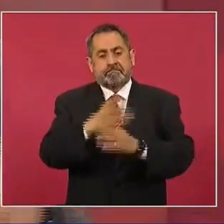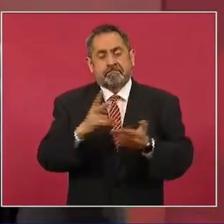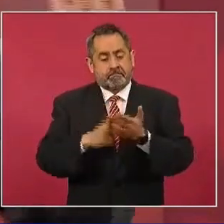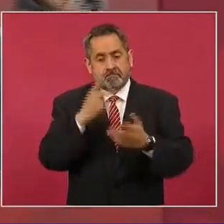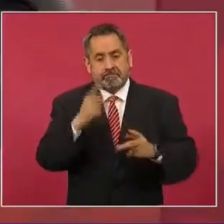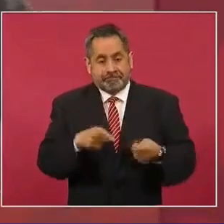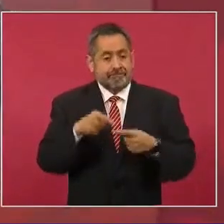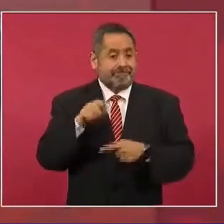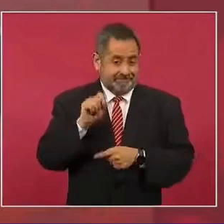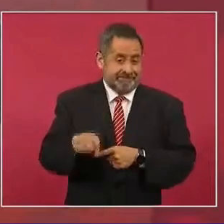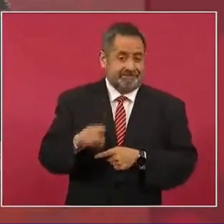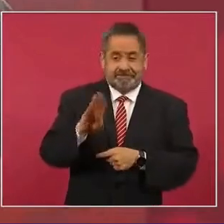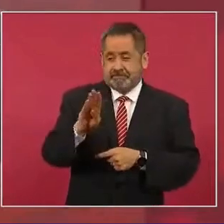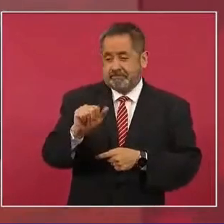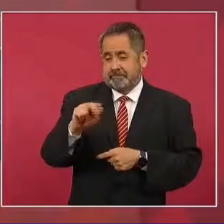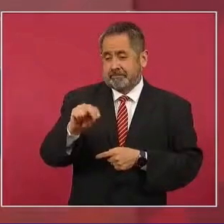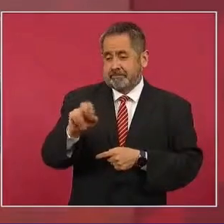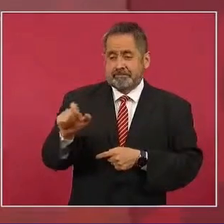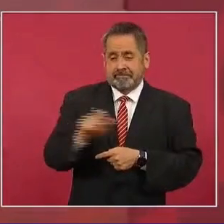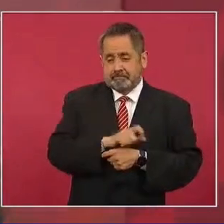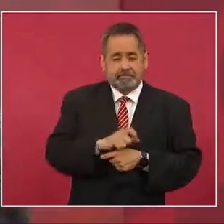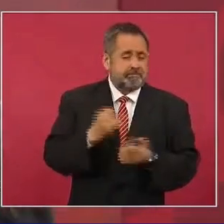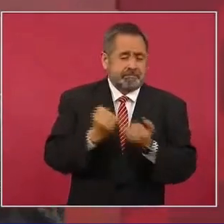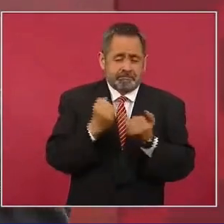y venden este banco.